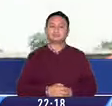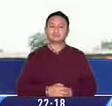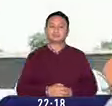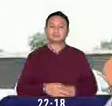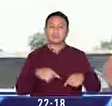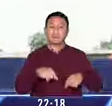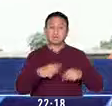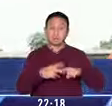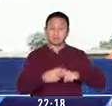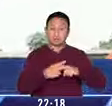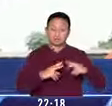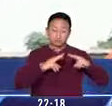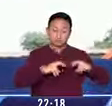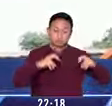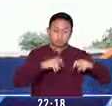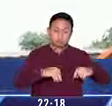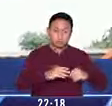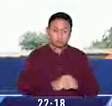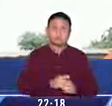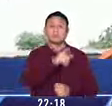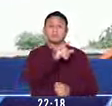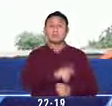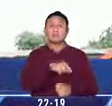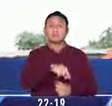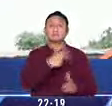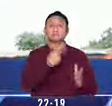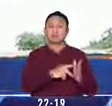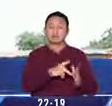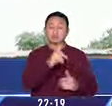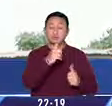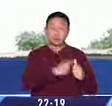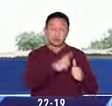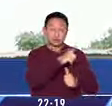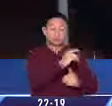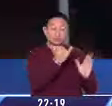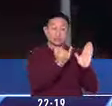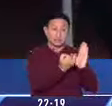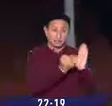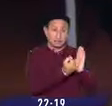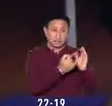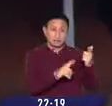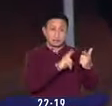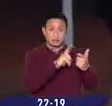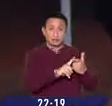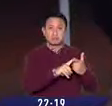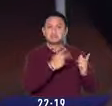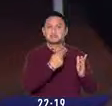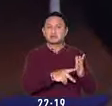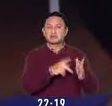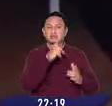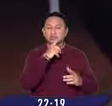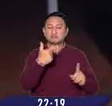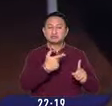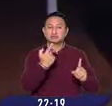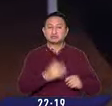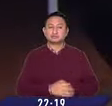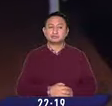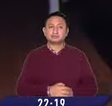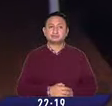estamos en la línea investigativa para poder identificar que la identidad de este ciudadano. Informó